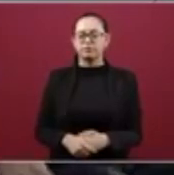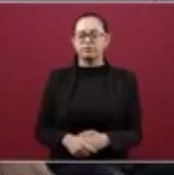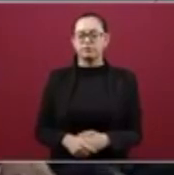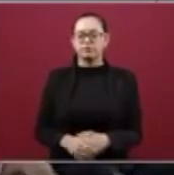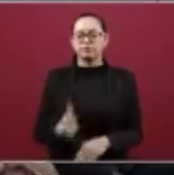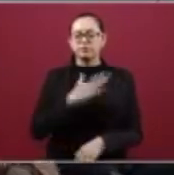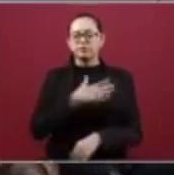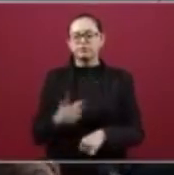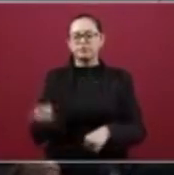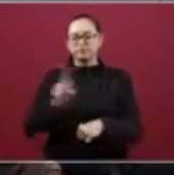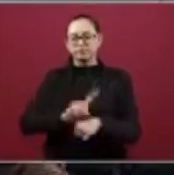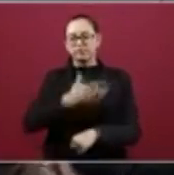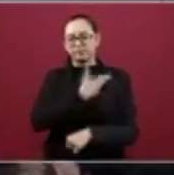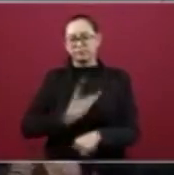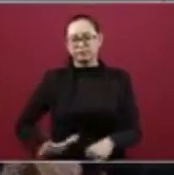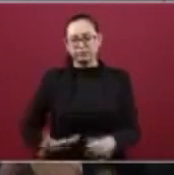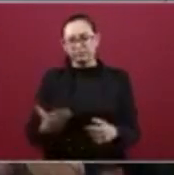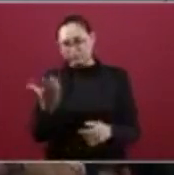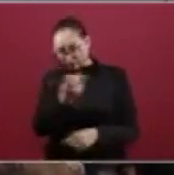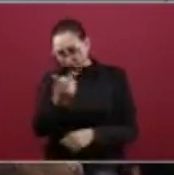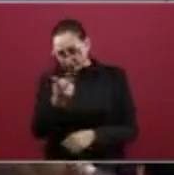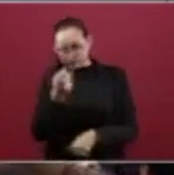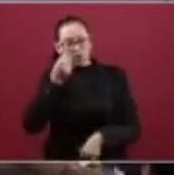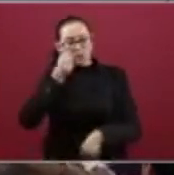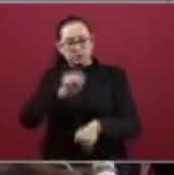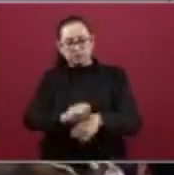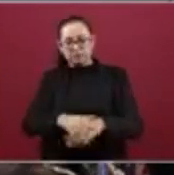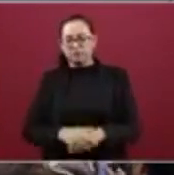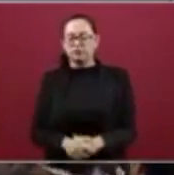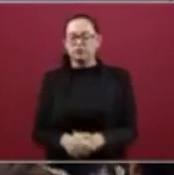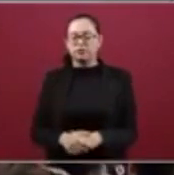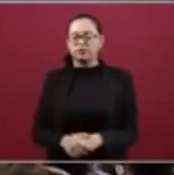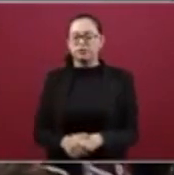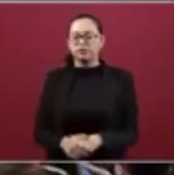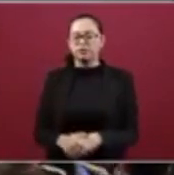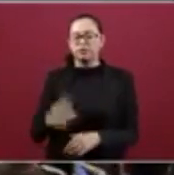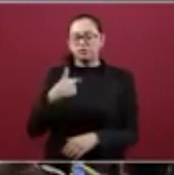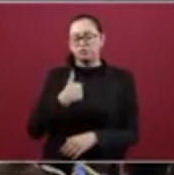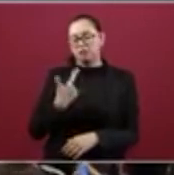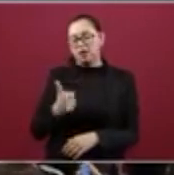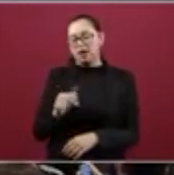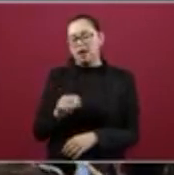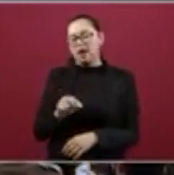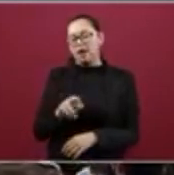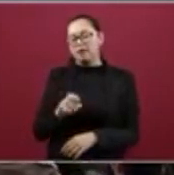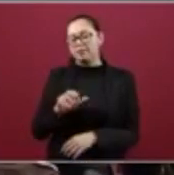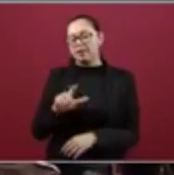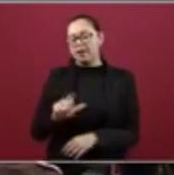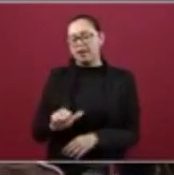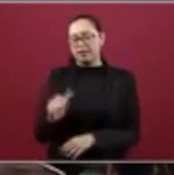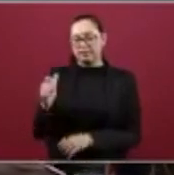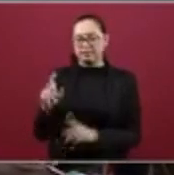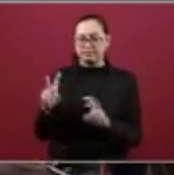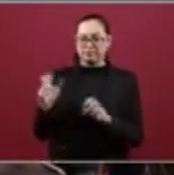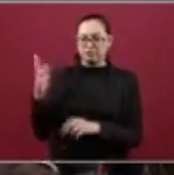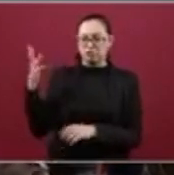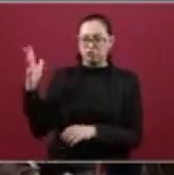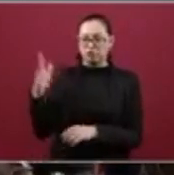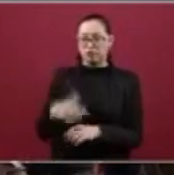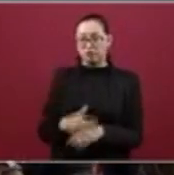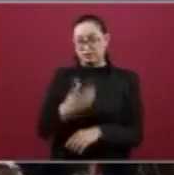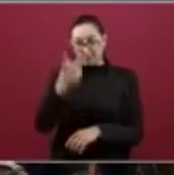Buenos días, presidente y secretarios. Soy Gabriela Jiménez del Sol de México y preguntarle al director de Pemex